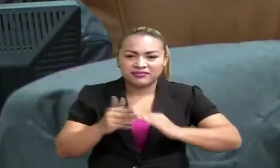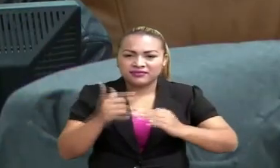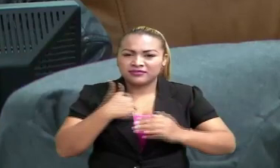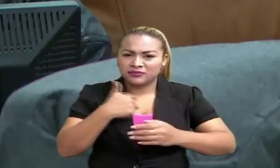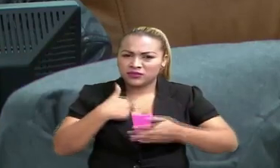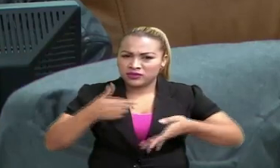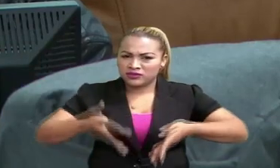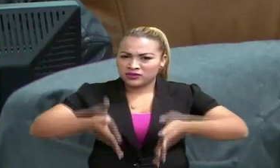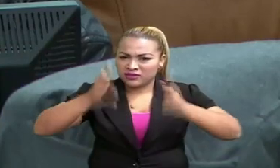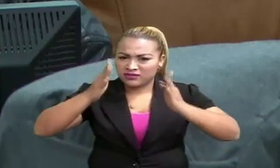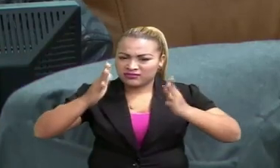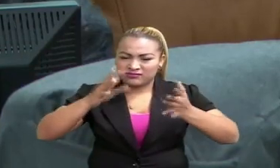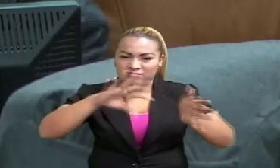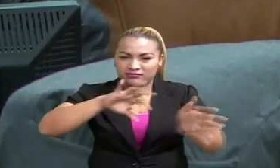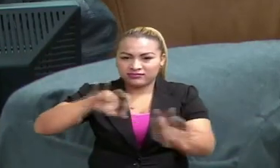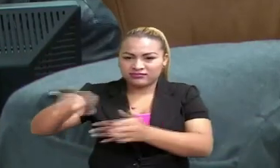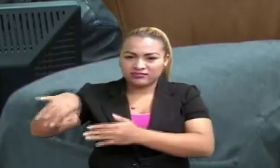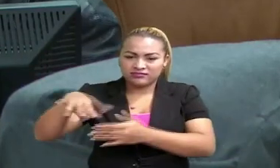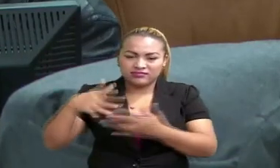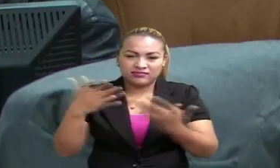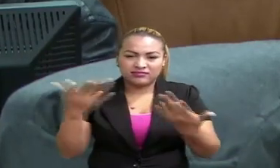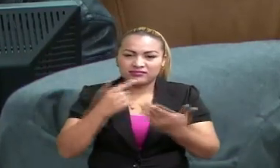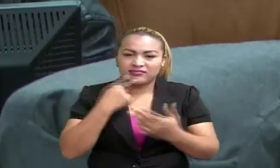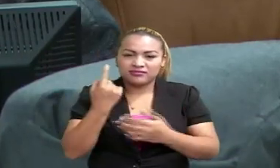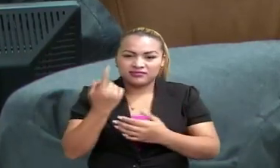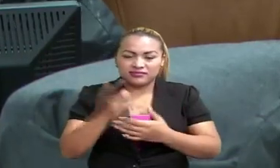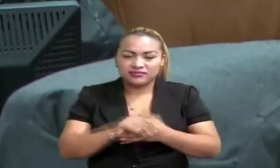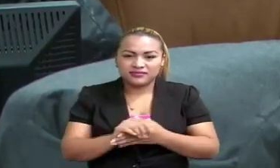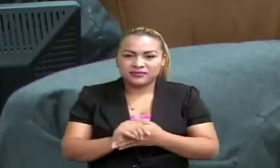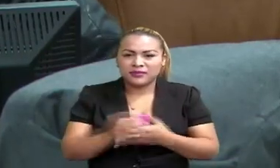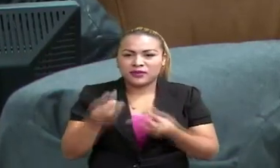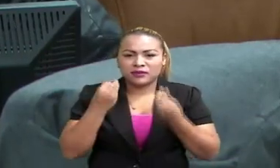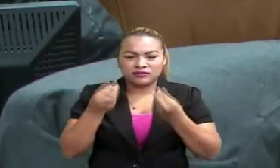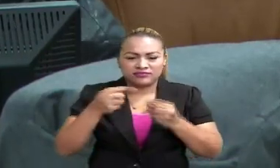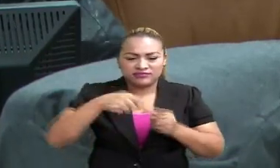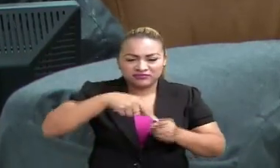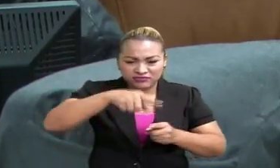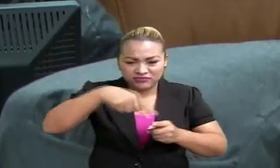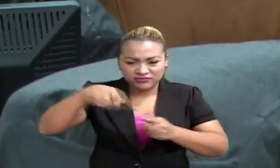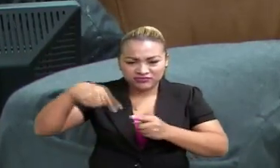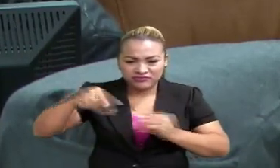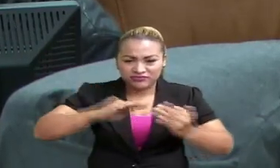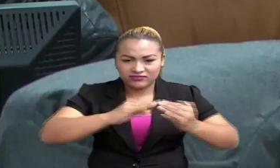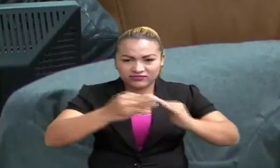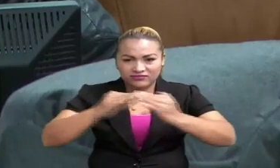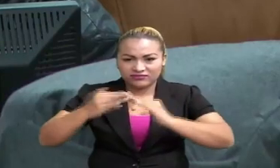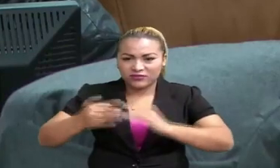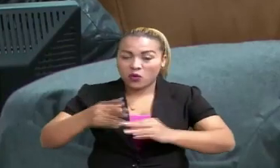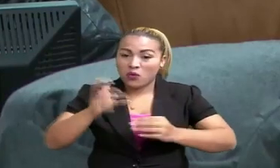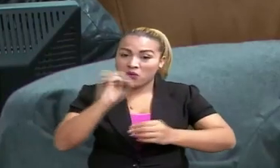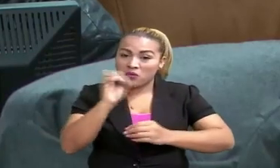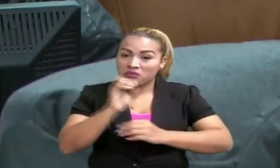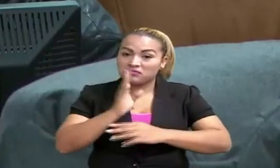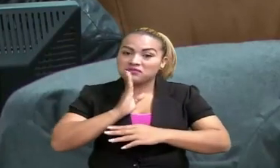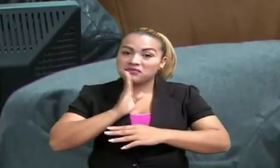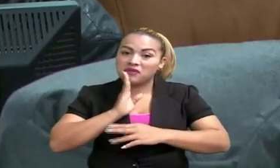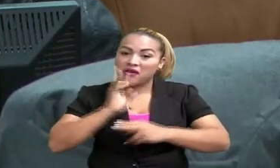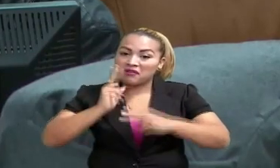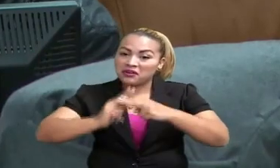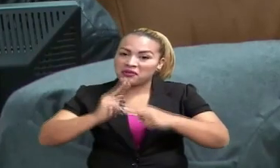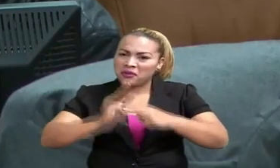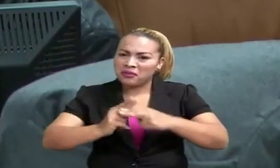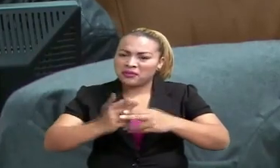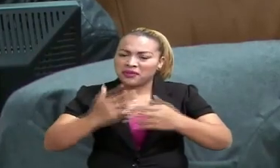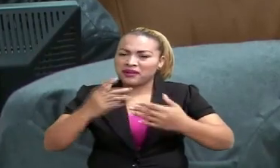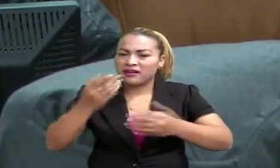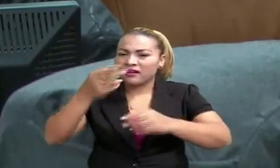camino? Díganme cuántas comunidades son y a quiénes. Hablen con nombre y apellido. ¿A